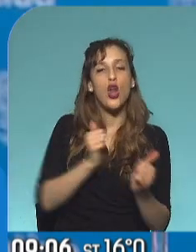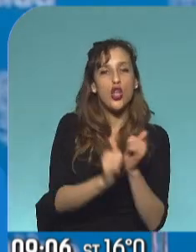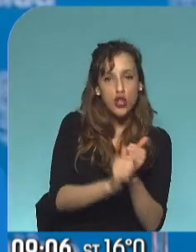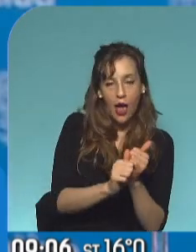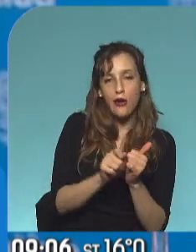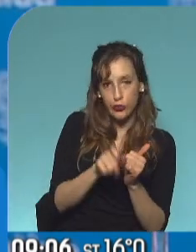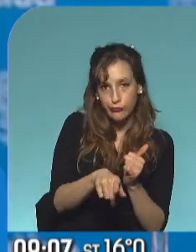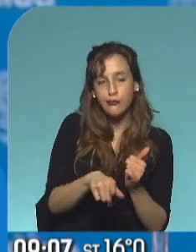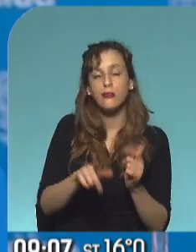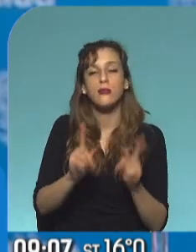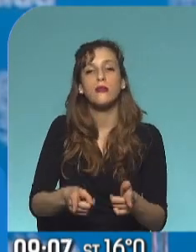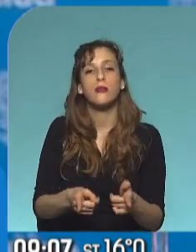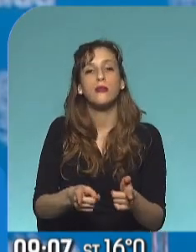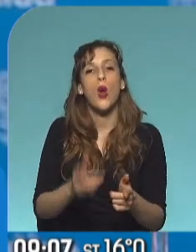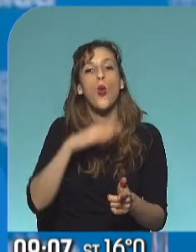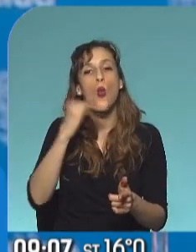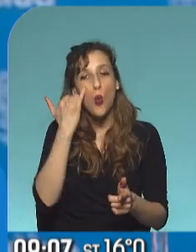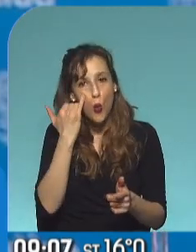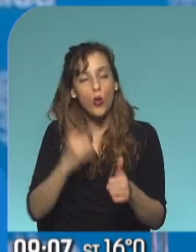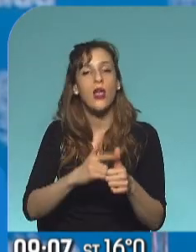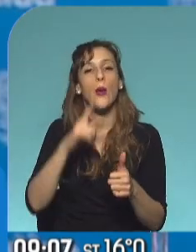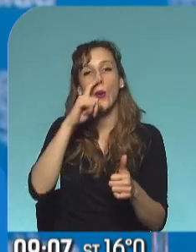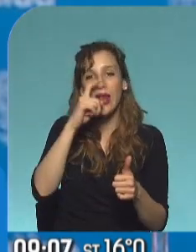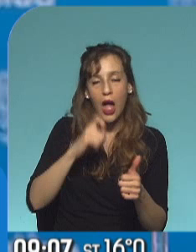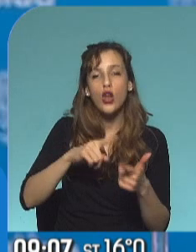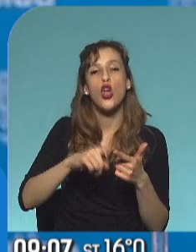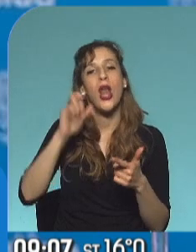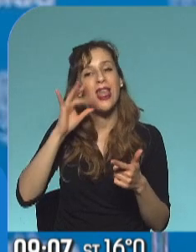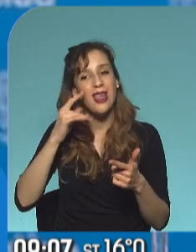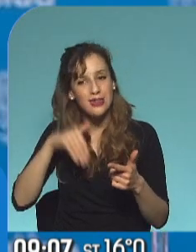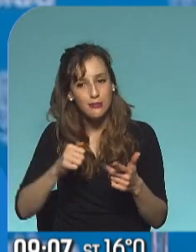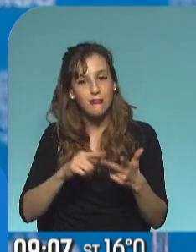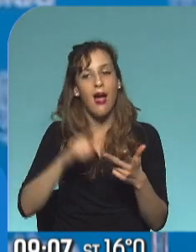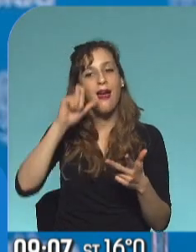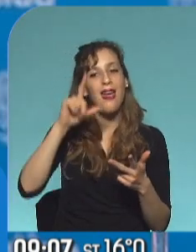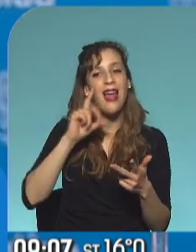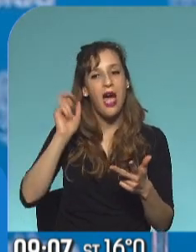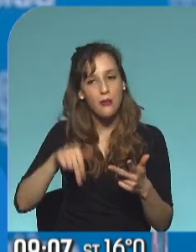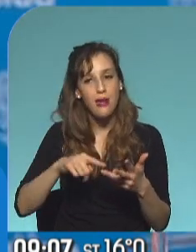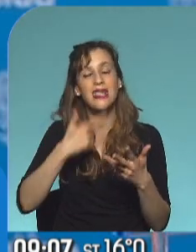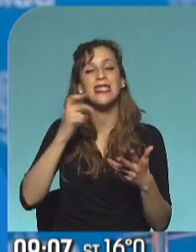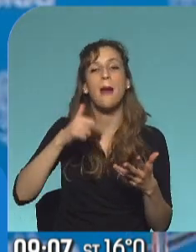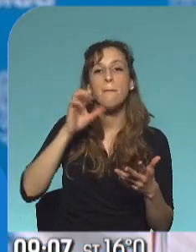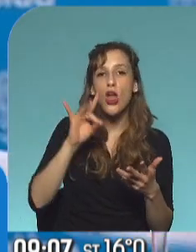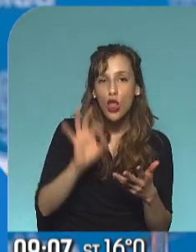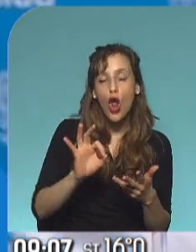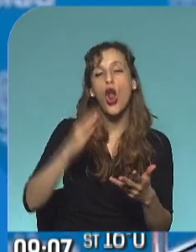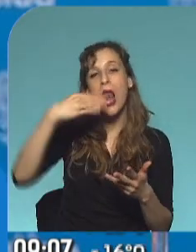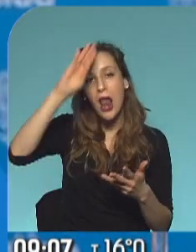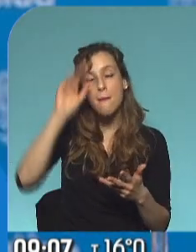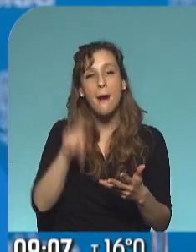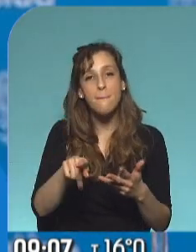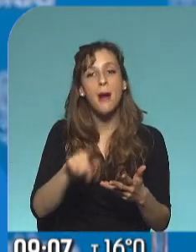en jujuy manuel belgrano ledesma el carmen y san pedro en la pampa santa rosa catriló